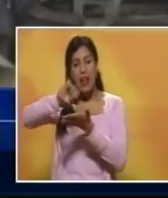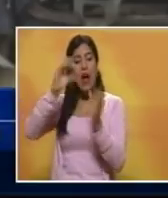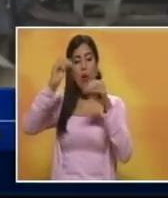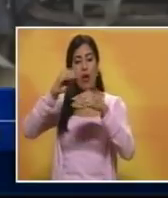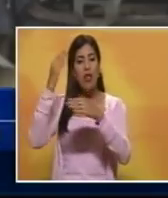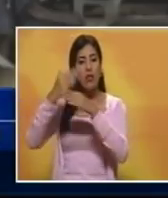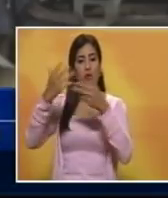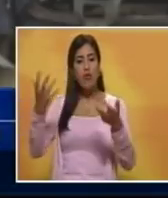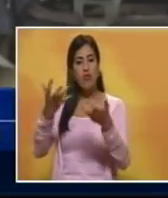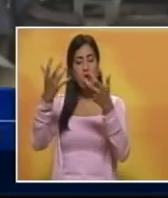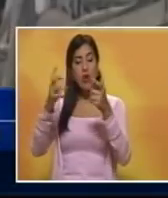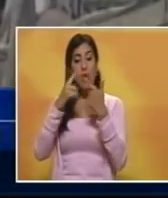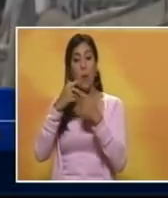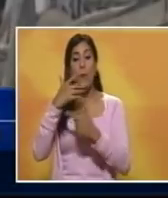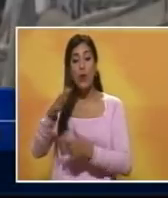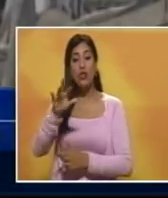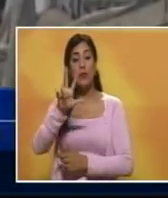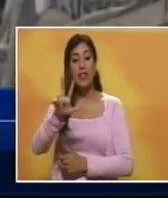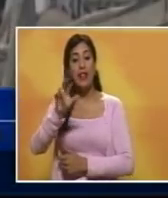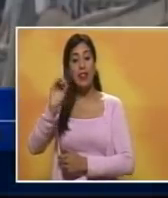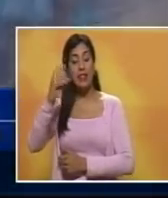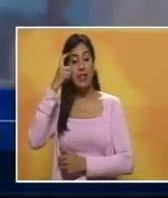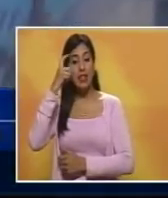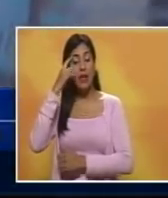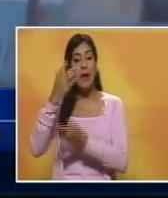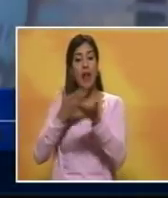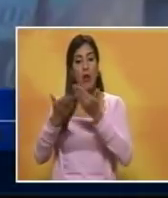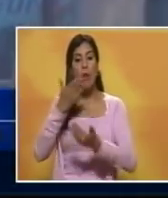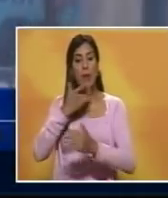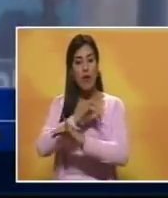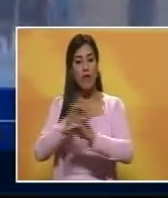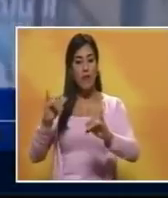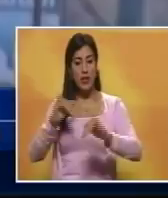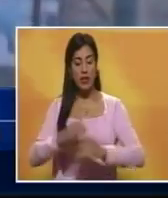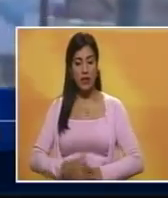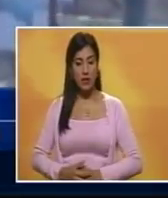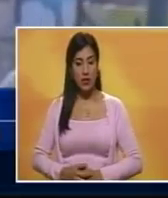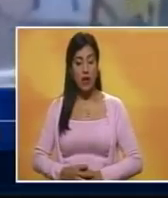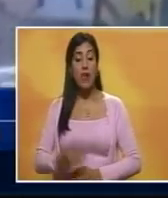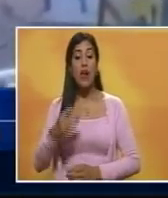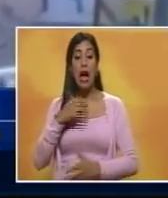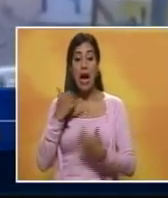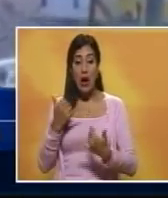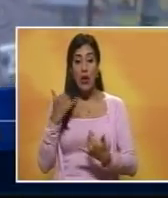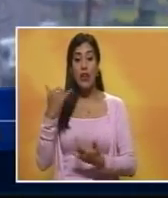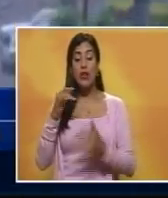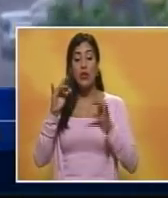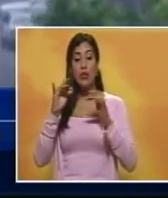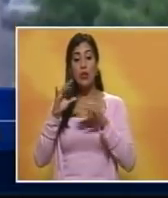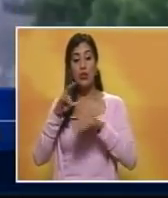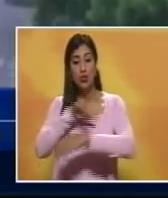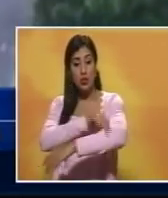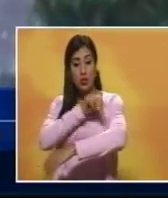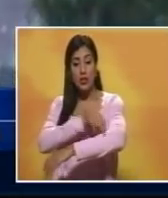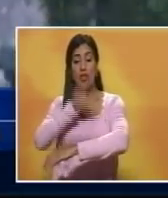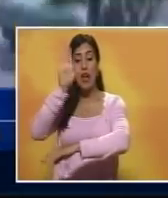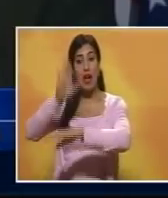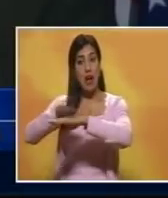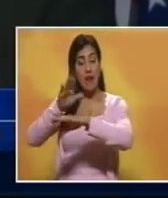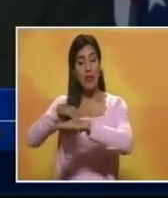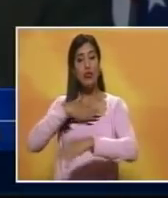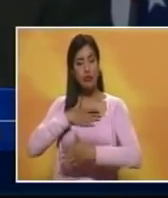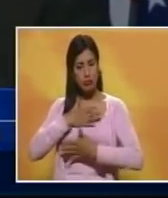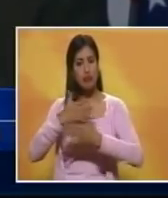al fuego en Yemen en los próximos 30 días para así negociar un fin al conflicto. Ante la situación, Suecia admitió y mostró